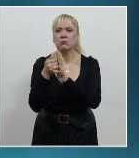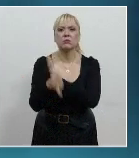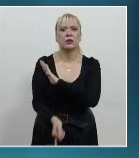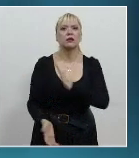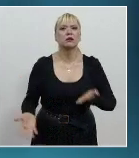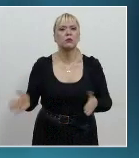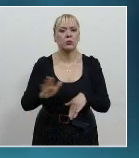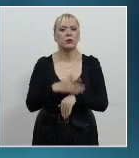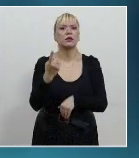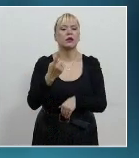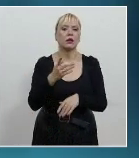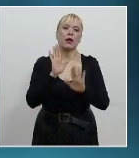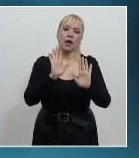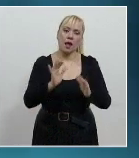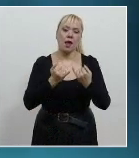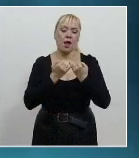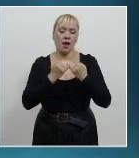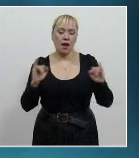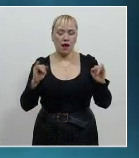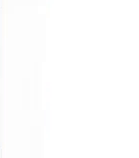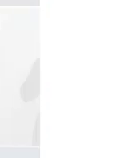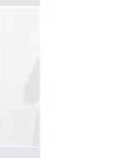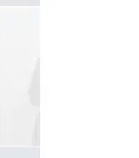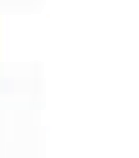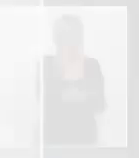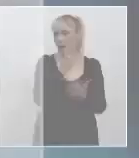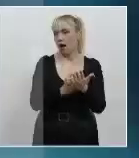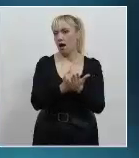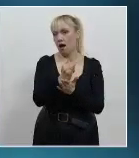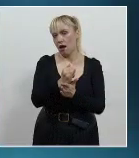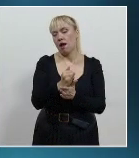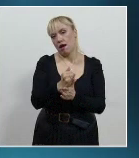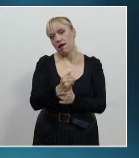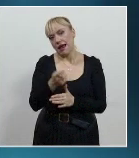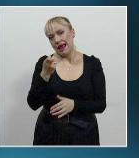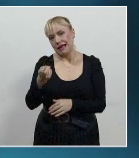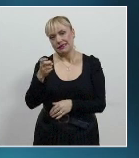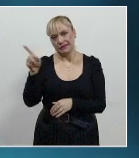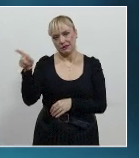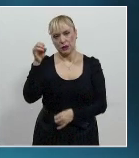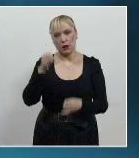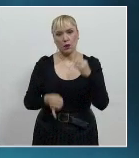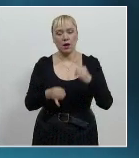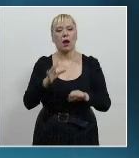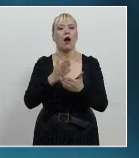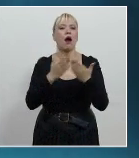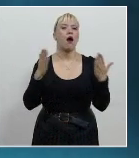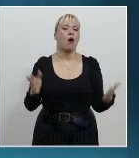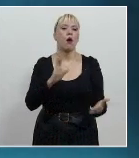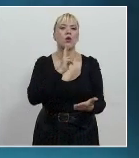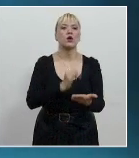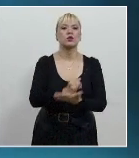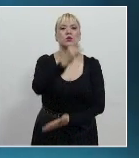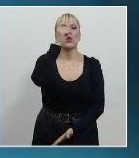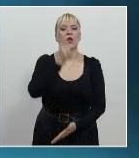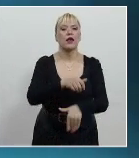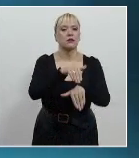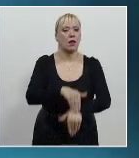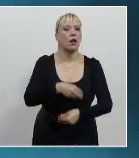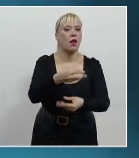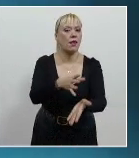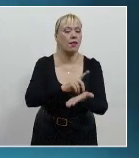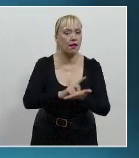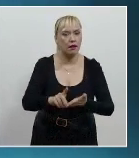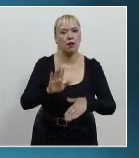es autónoma e independiente. Por su parte, la segunda sala publicó una jurisprudencia de rubro, embargo de inmueble decretado